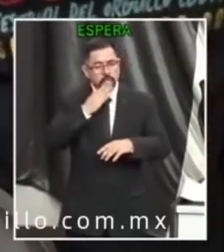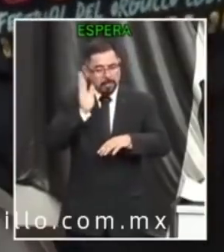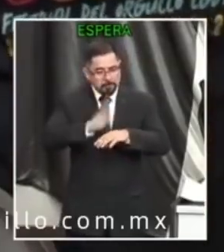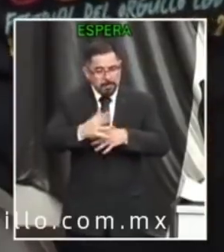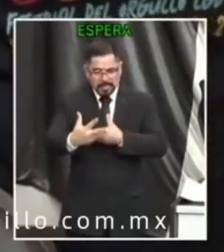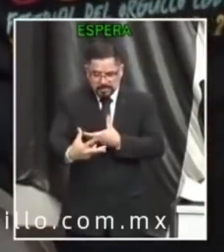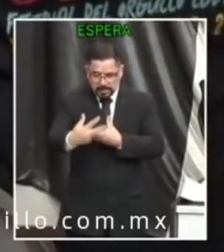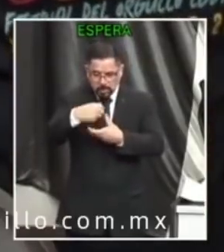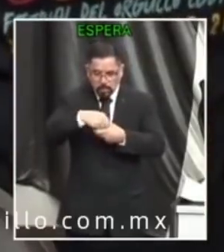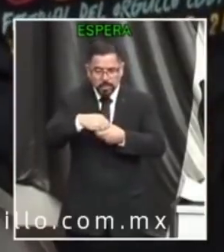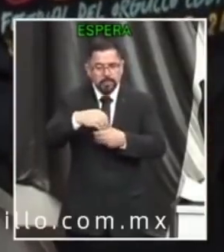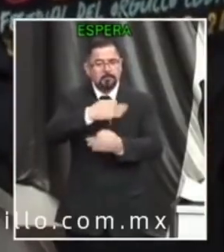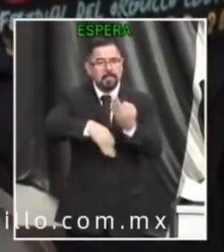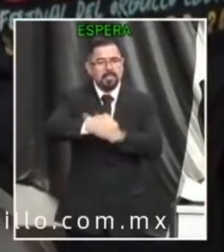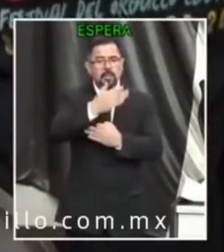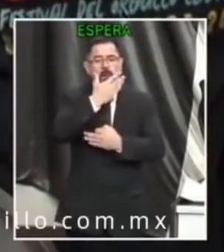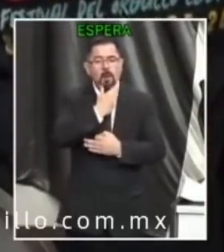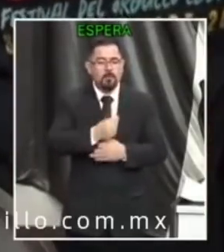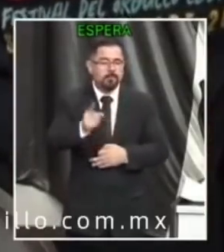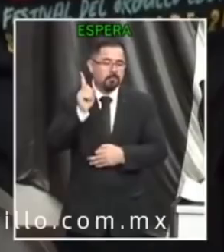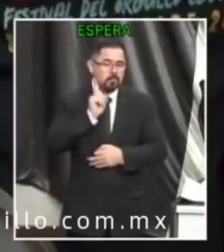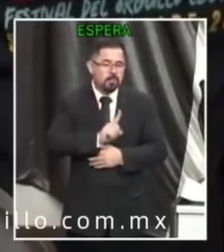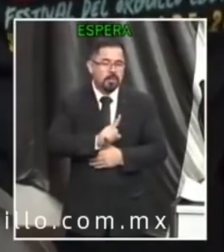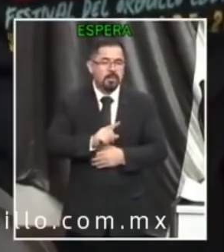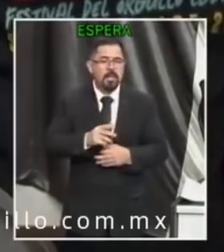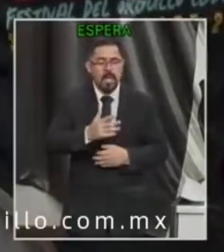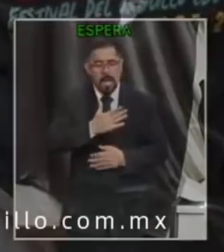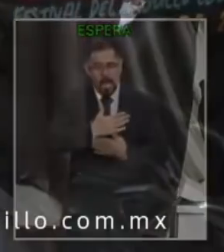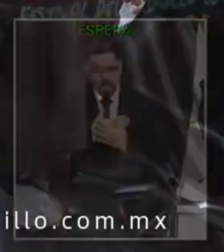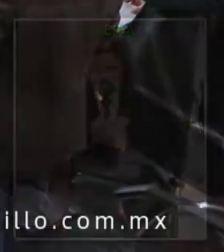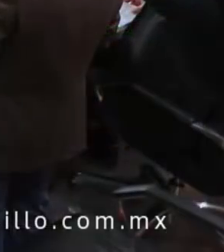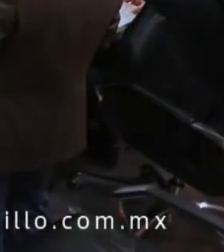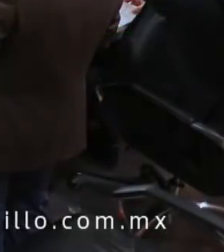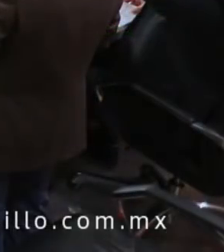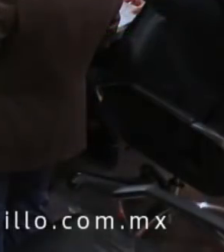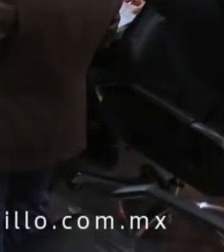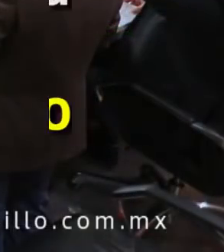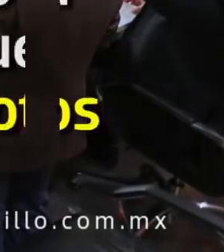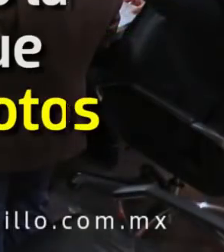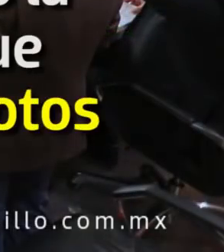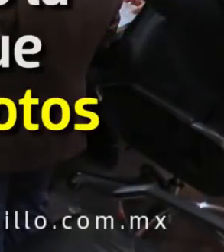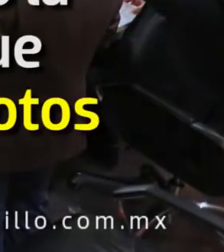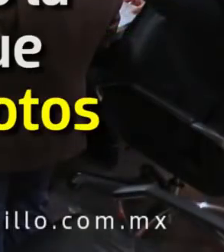todos y todos. Amor es amor.